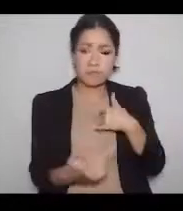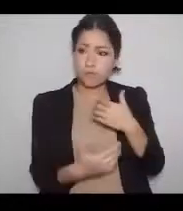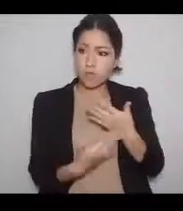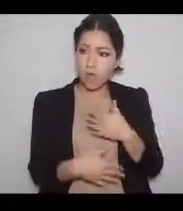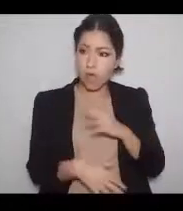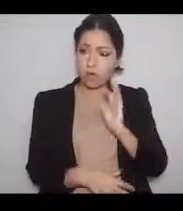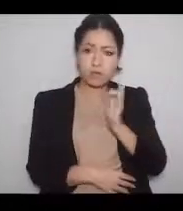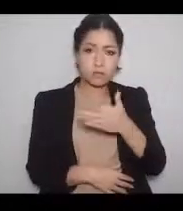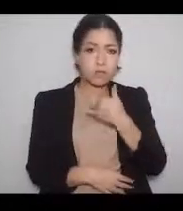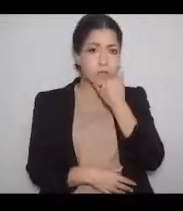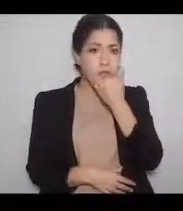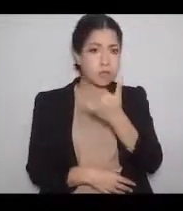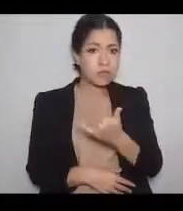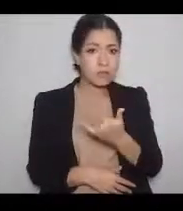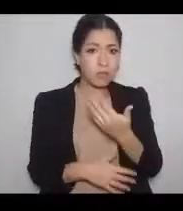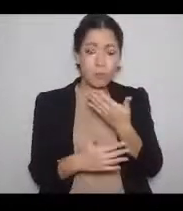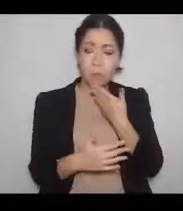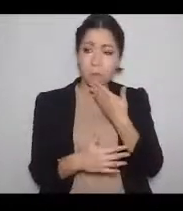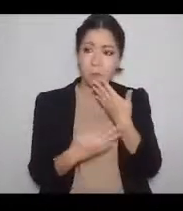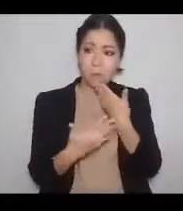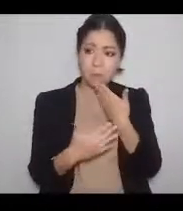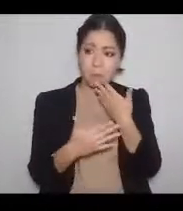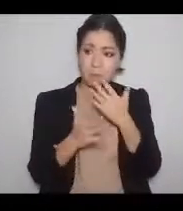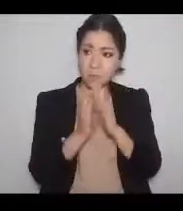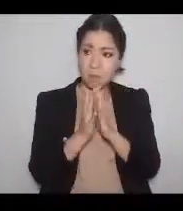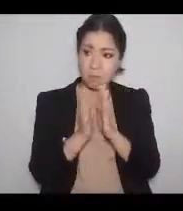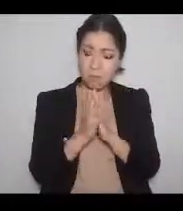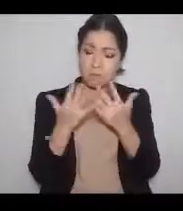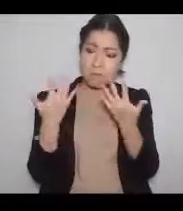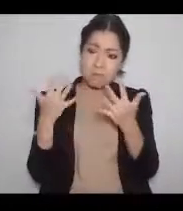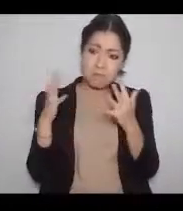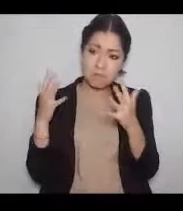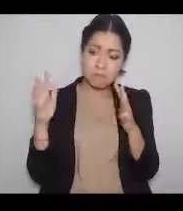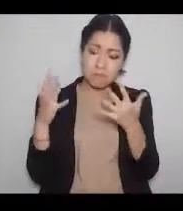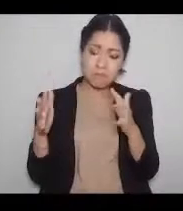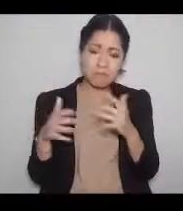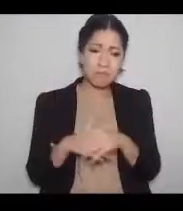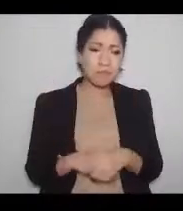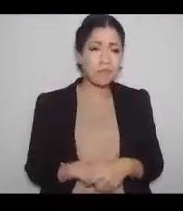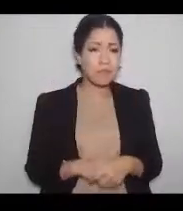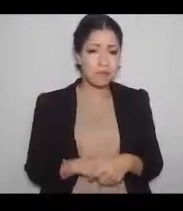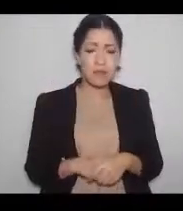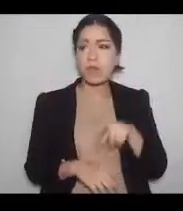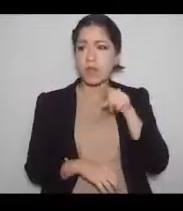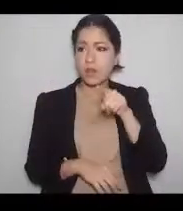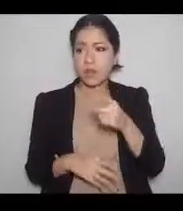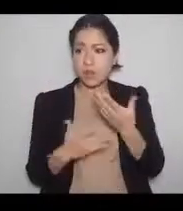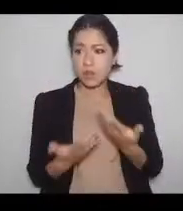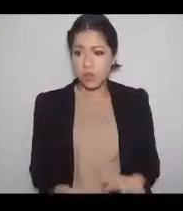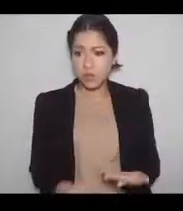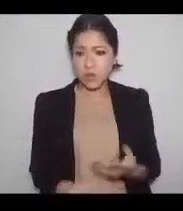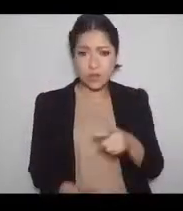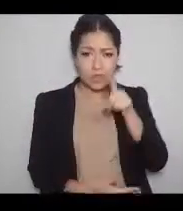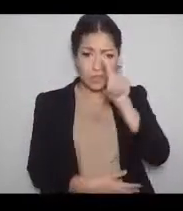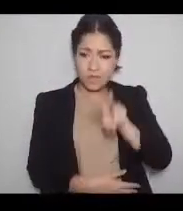Entraste en personaje. Te amo, carajo.